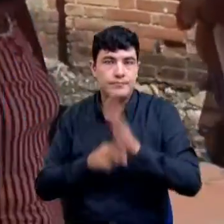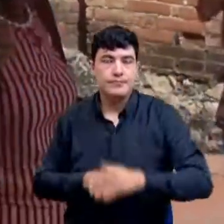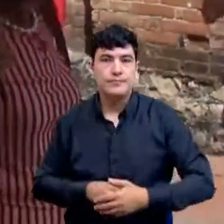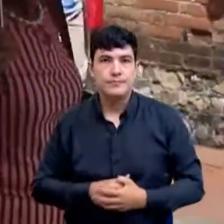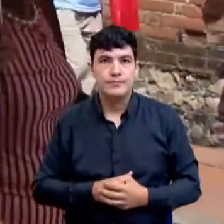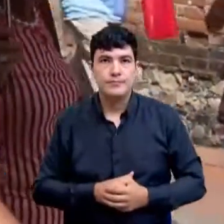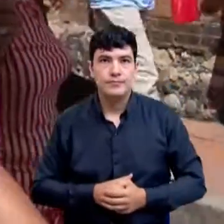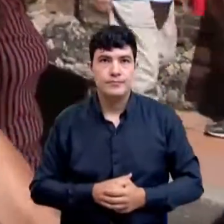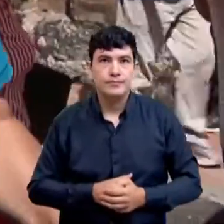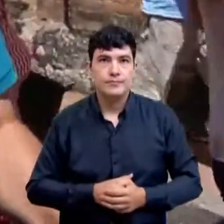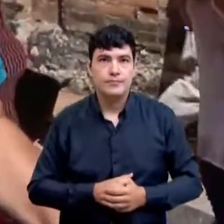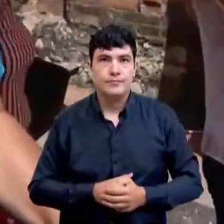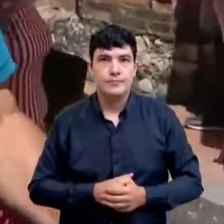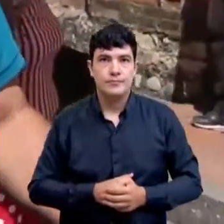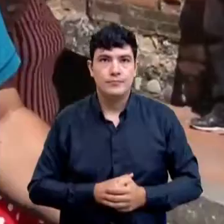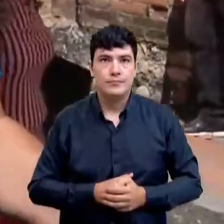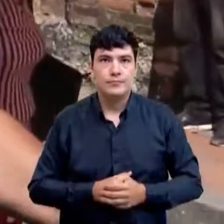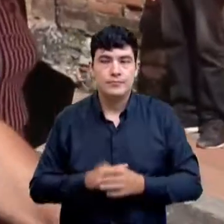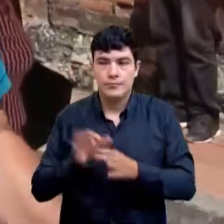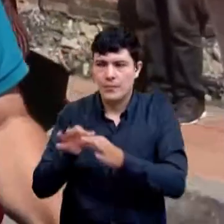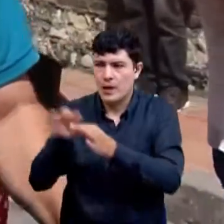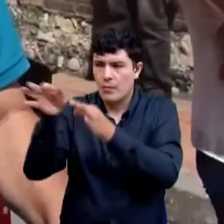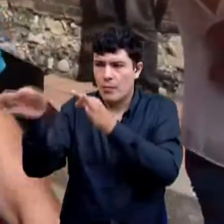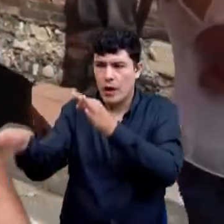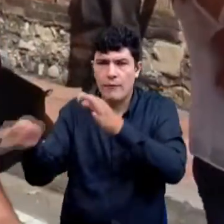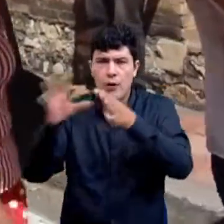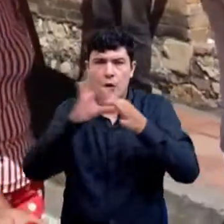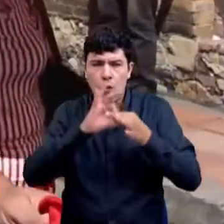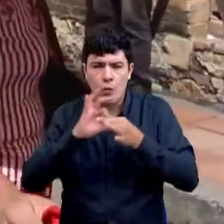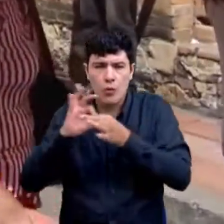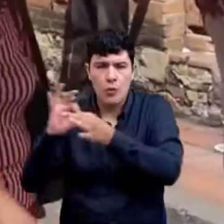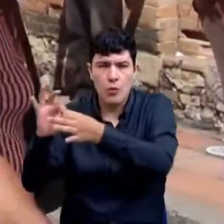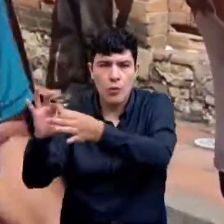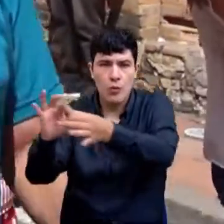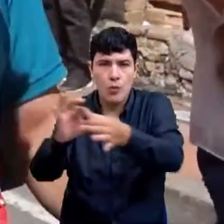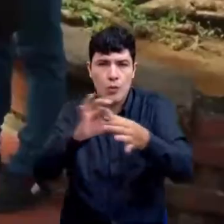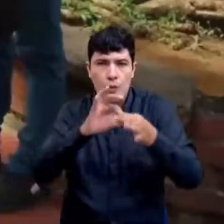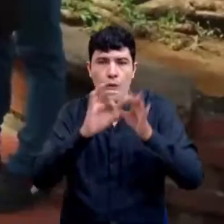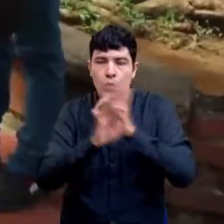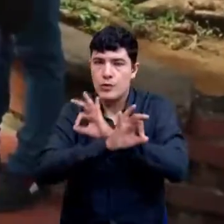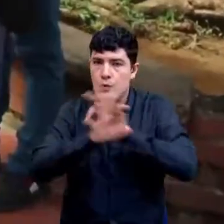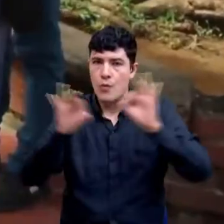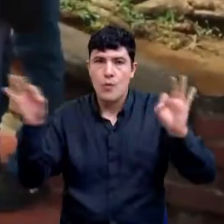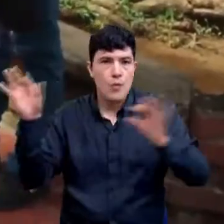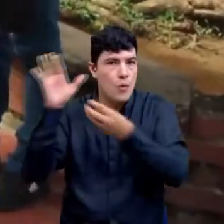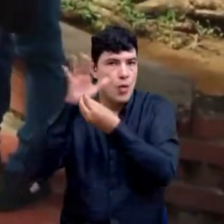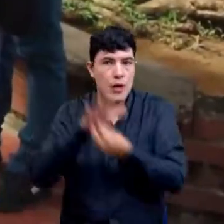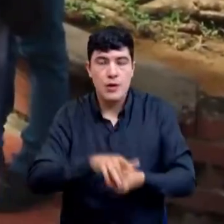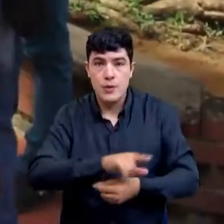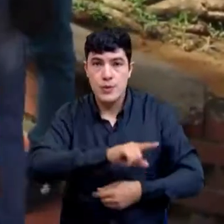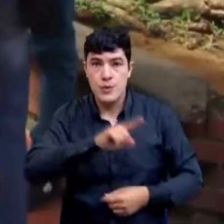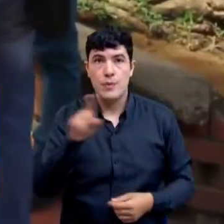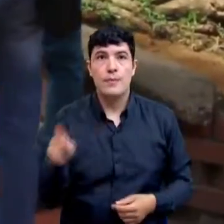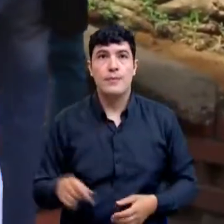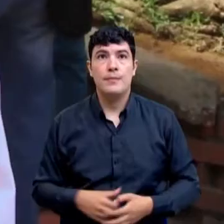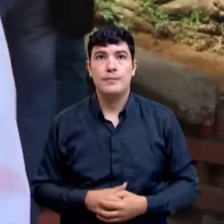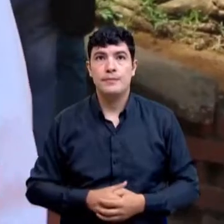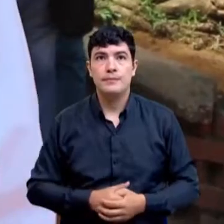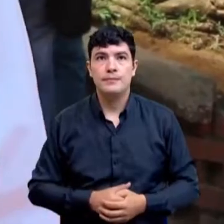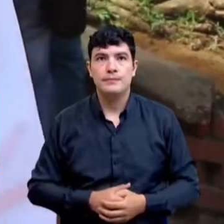Pueblo unido jamás será vencido. La marcha que se realiza hoy acá en